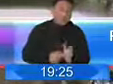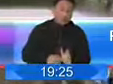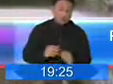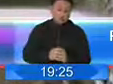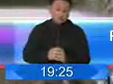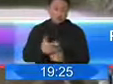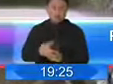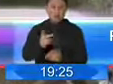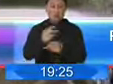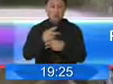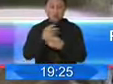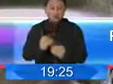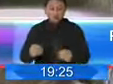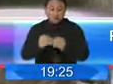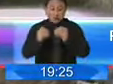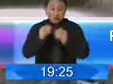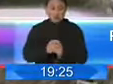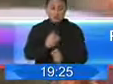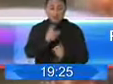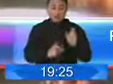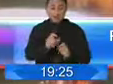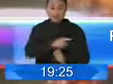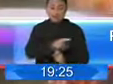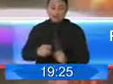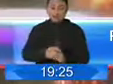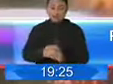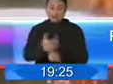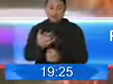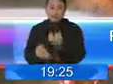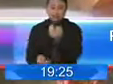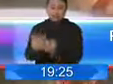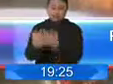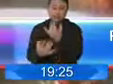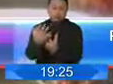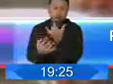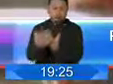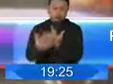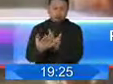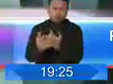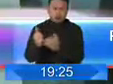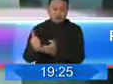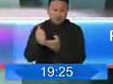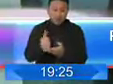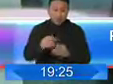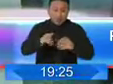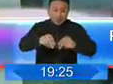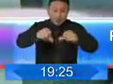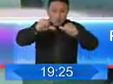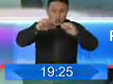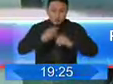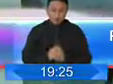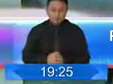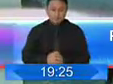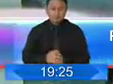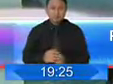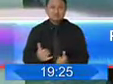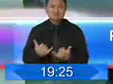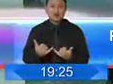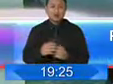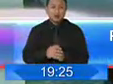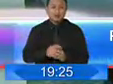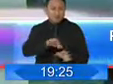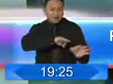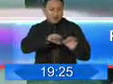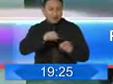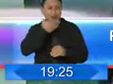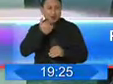incrementar la producción agrícola, muchos acuden a la quema de bosques para una mejor fertilización del suelo. Lo que queremos es definir mejores prácticas